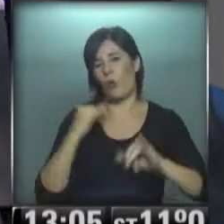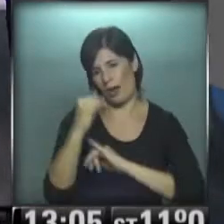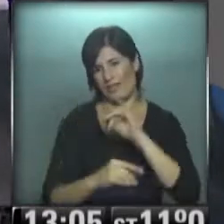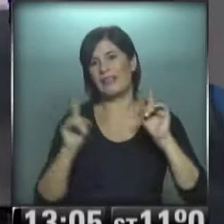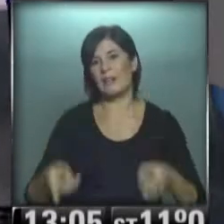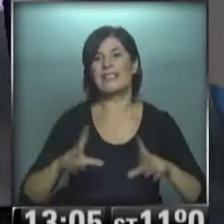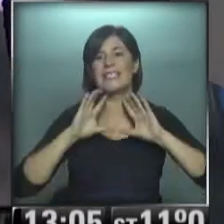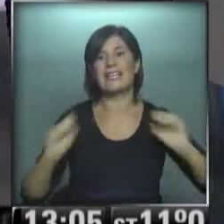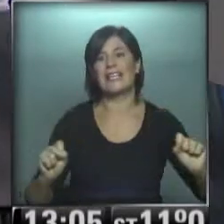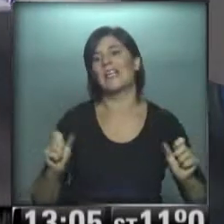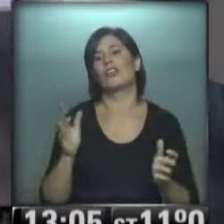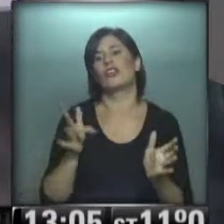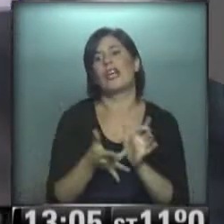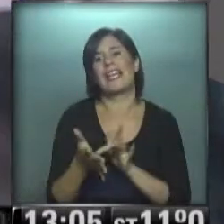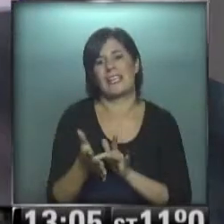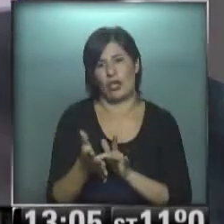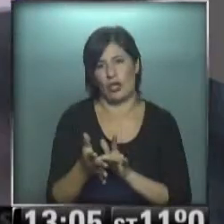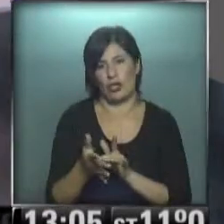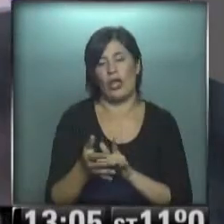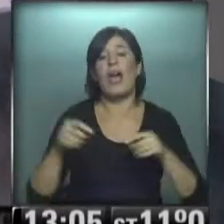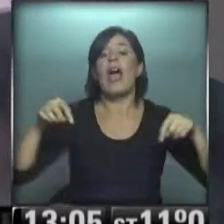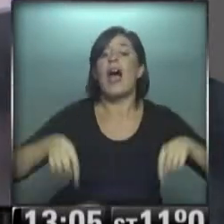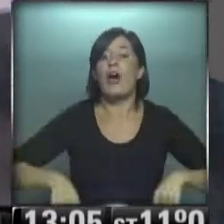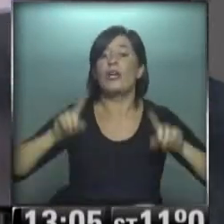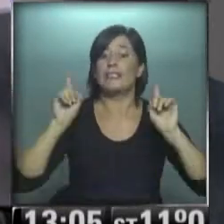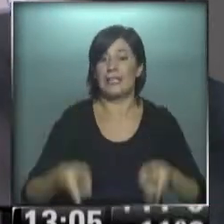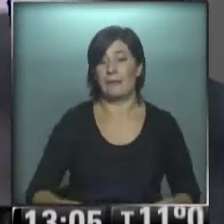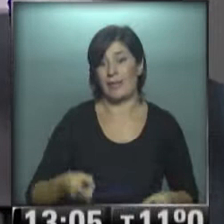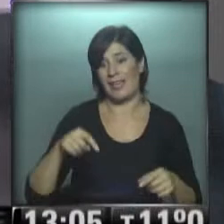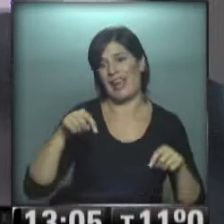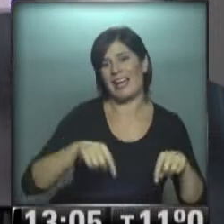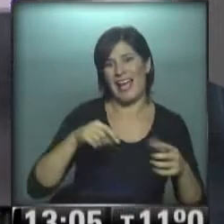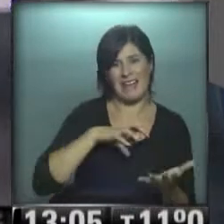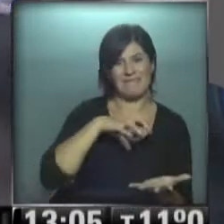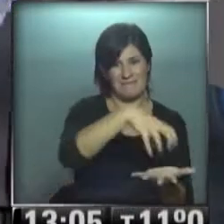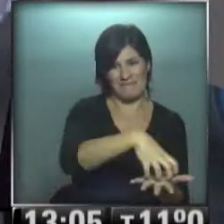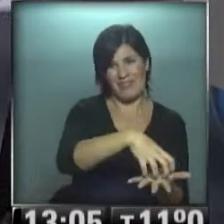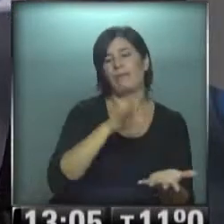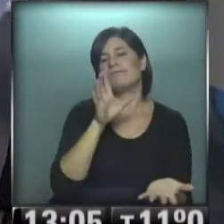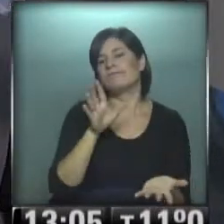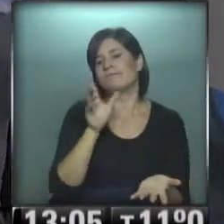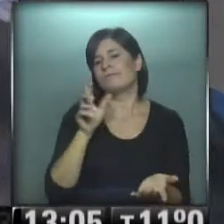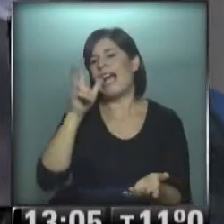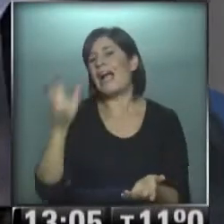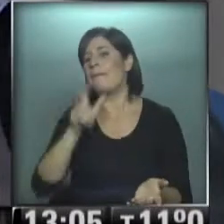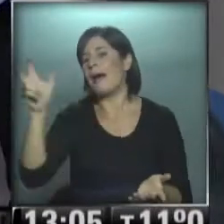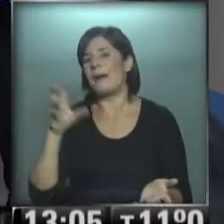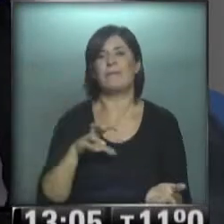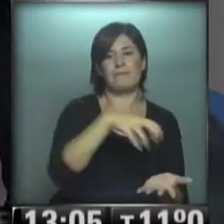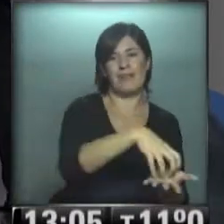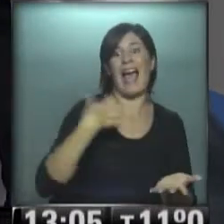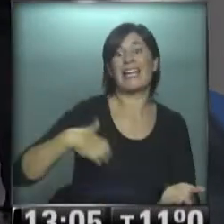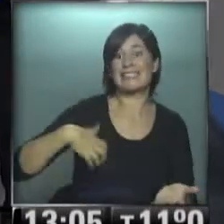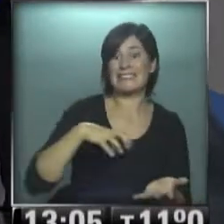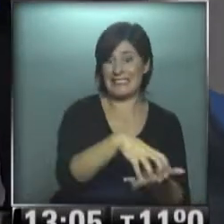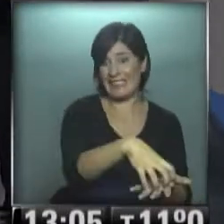Estamos en vivo con este tema desde la Nunciatura de nuestro país, que es la Embajada del Vaticano en la Argentina. Así es, la representación del Vaticano en nuestro país, como